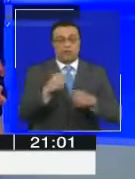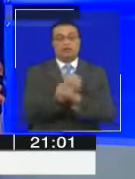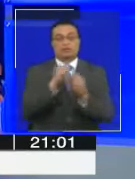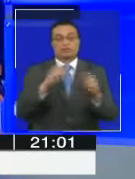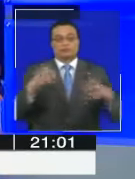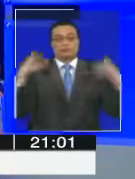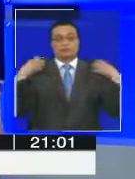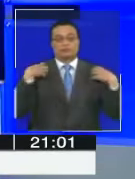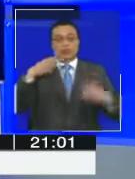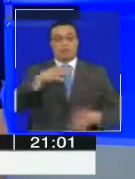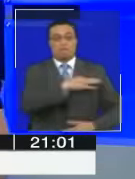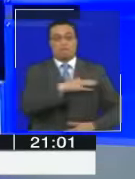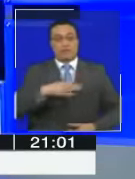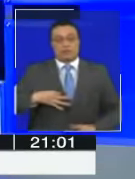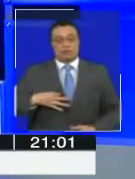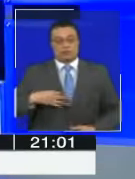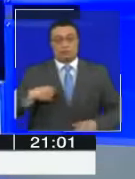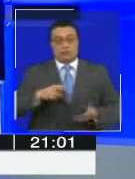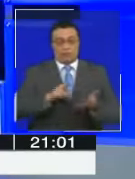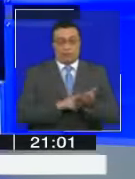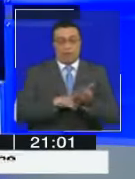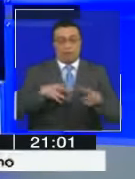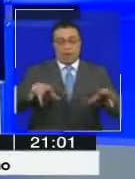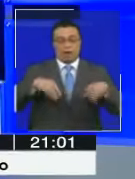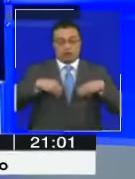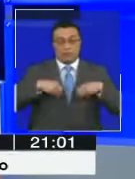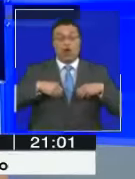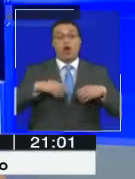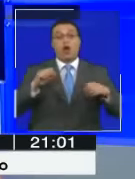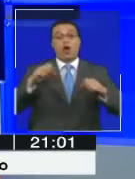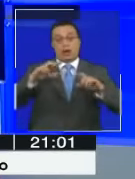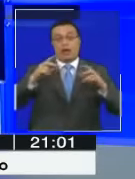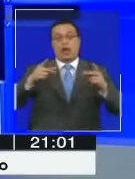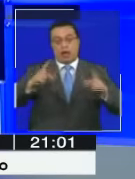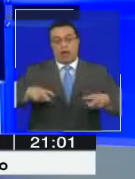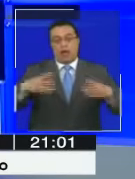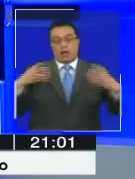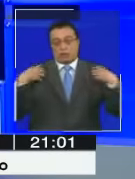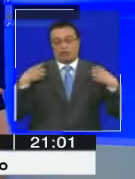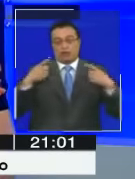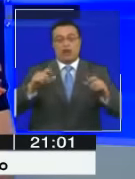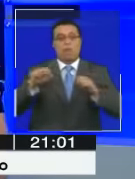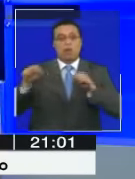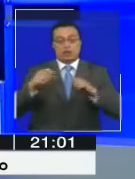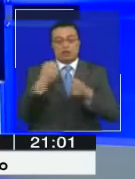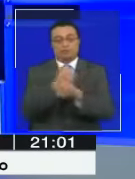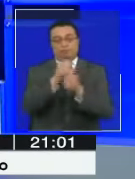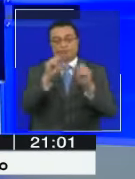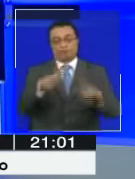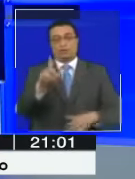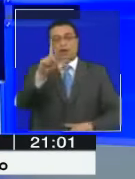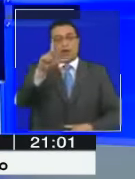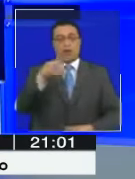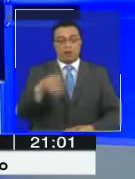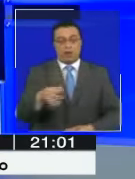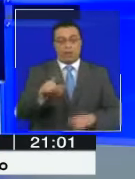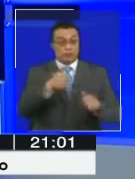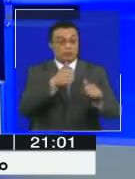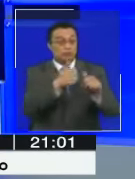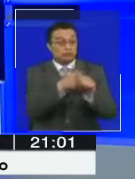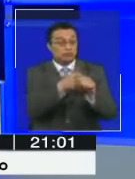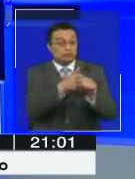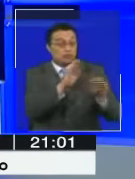cargo de ministro. Cierto que asumió la responsabilidad política dejando sus funciones en La Moneda a poco de conocerse las asesorías que